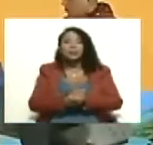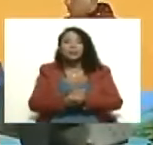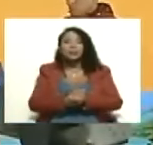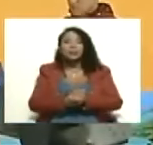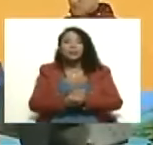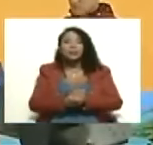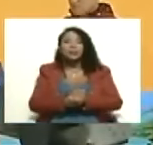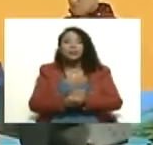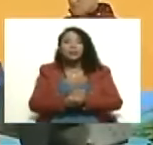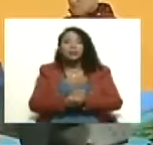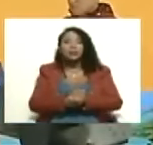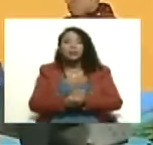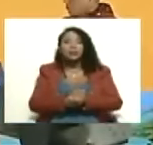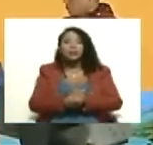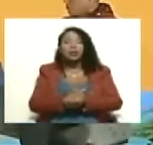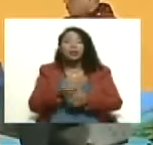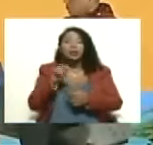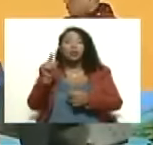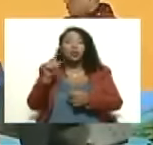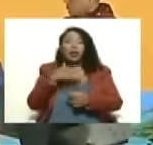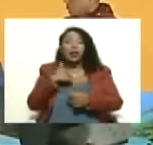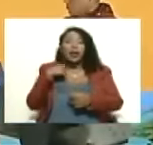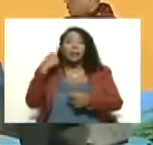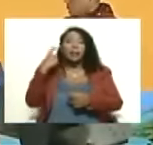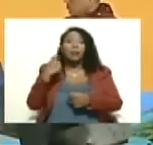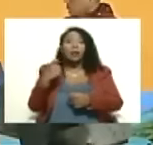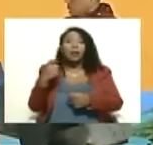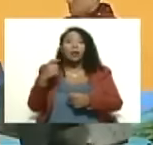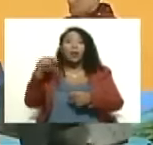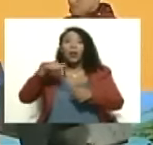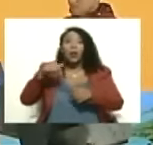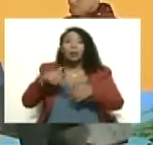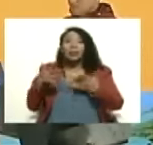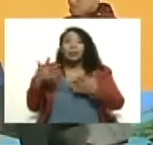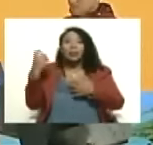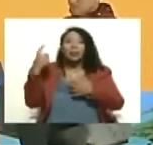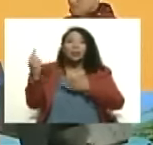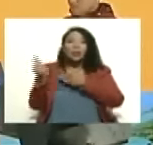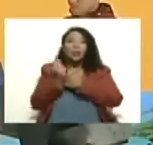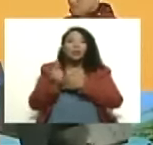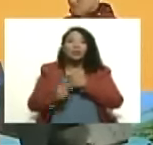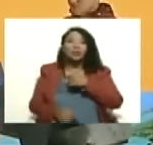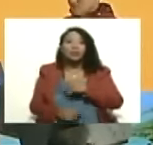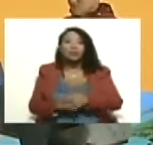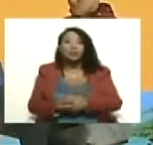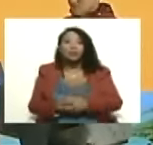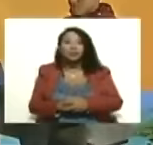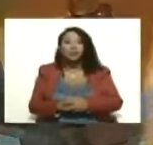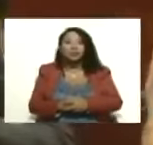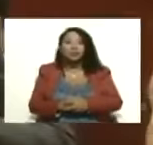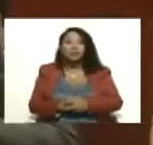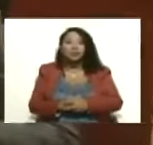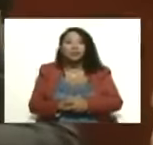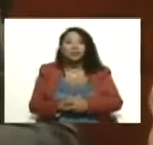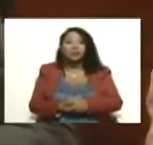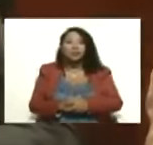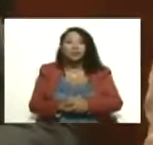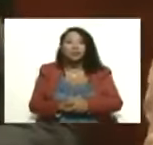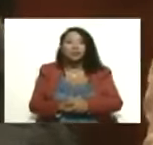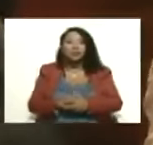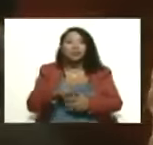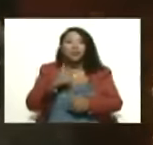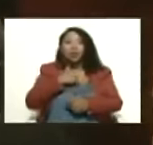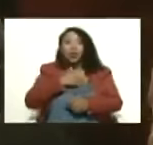reuter dais buitriago de quera preguntar dais hoy Buenas tardes ve le quería preguntar